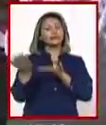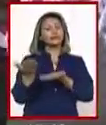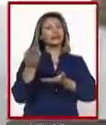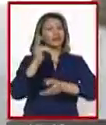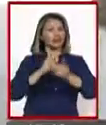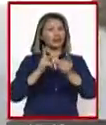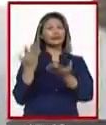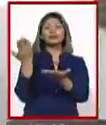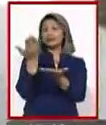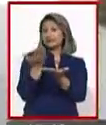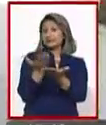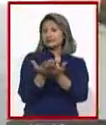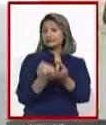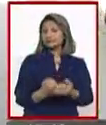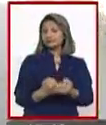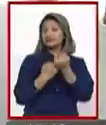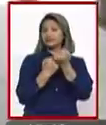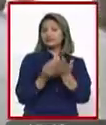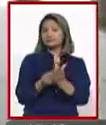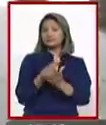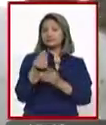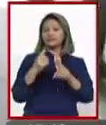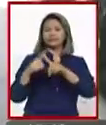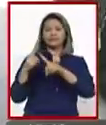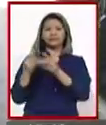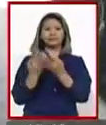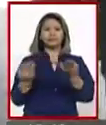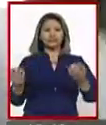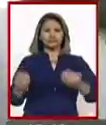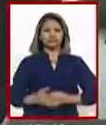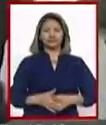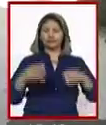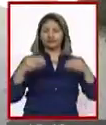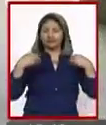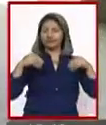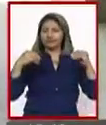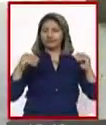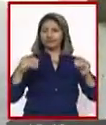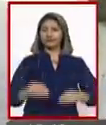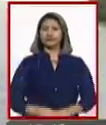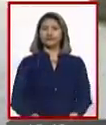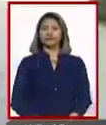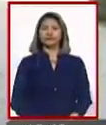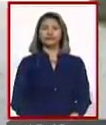población que llegue y apoye con la compra de diferentes productos que van a vender.